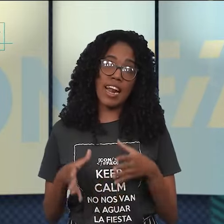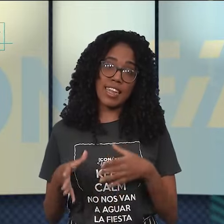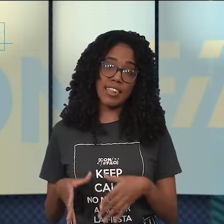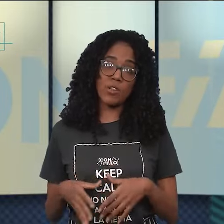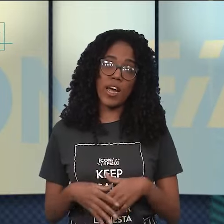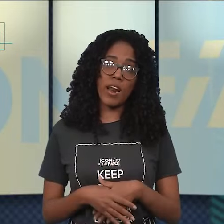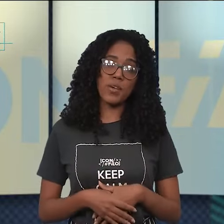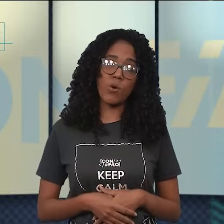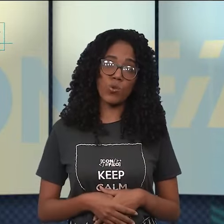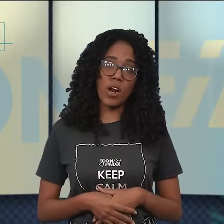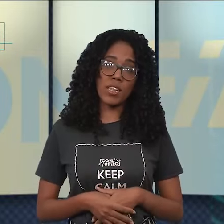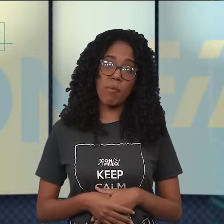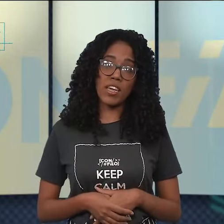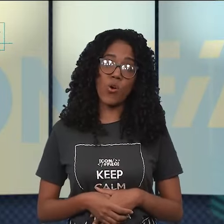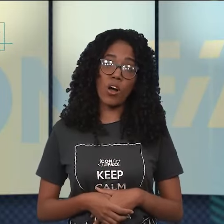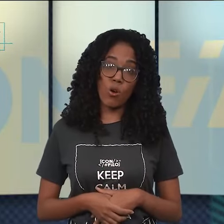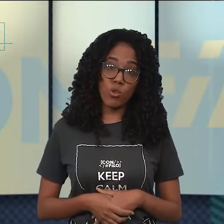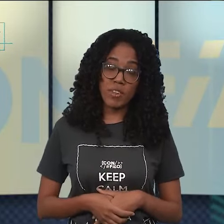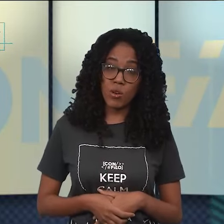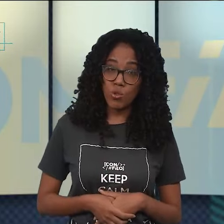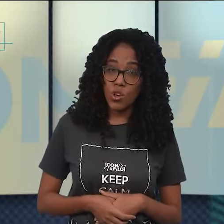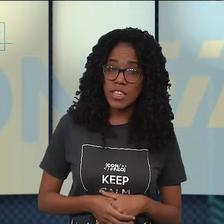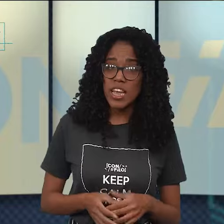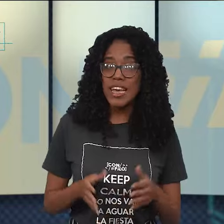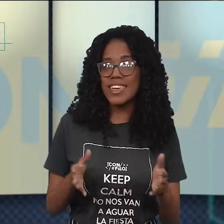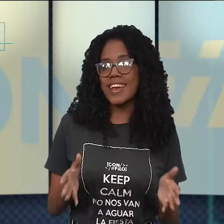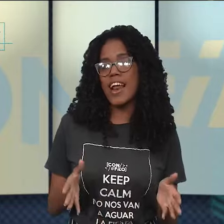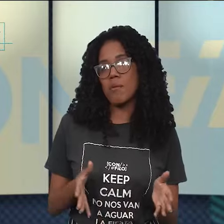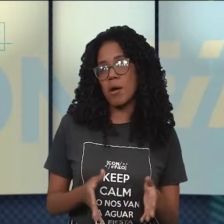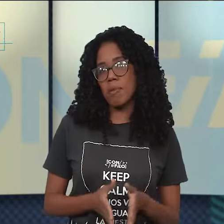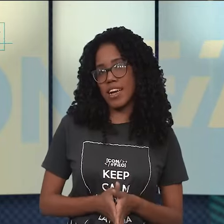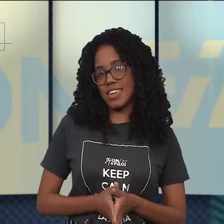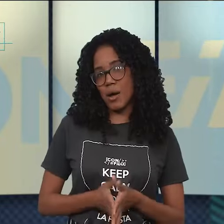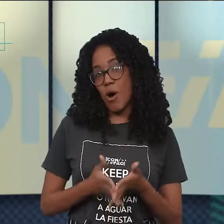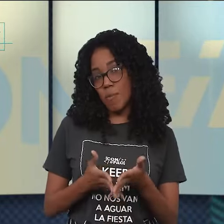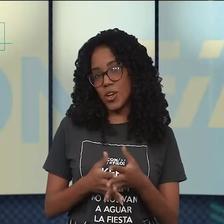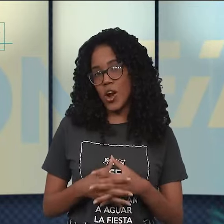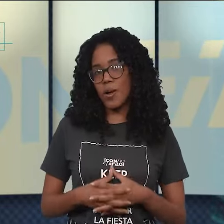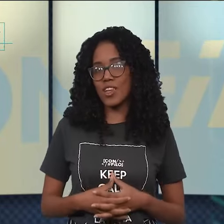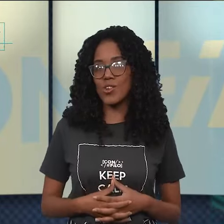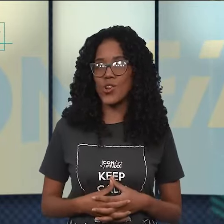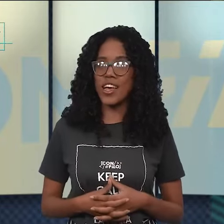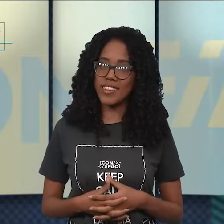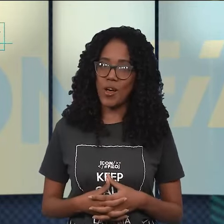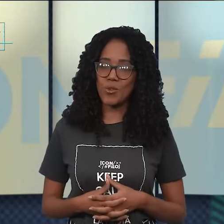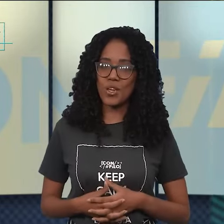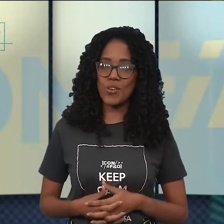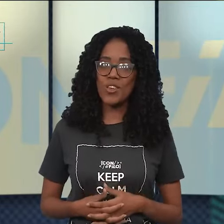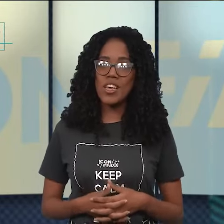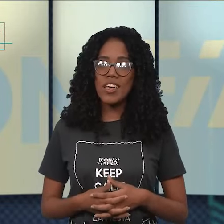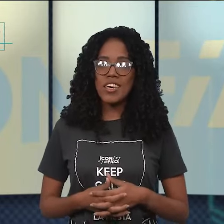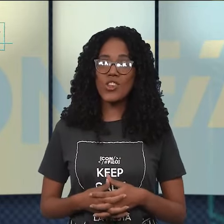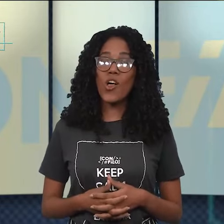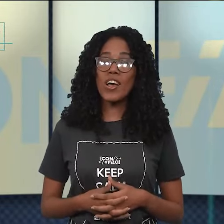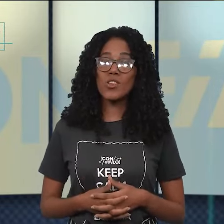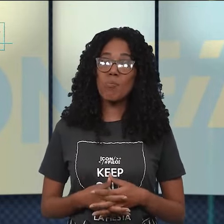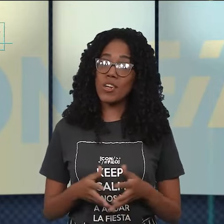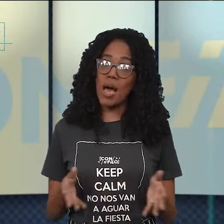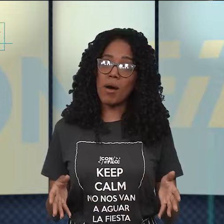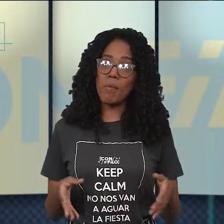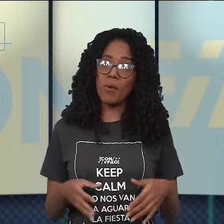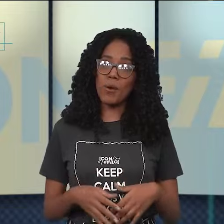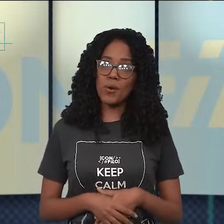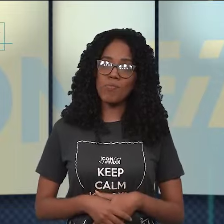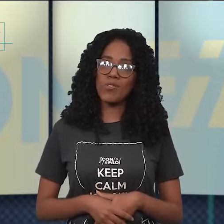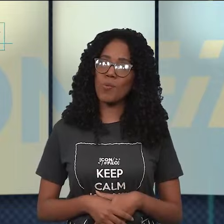atentados, tratar de anular la vida cultural del país con acoso y persecuciones, y entrar armas para que tengamos al menos la banda sonora de Estados Unidos. Y todo eso